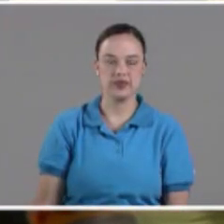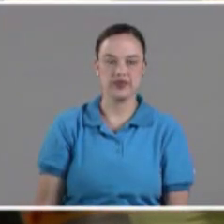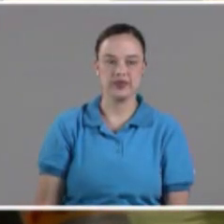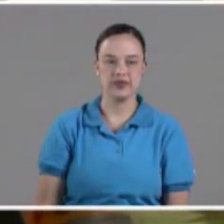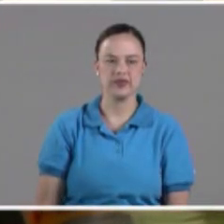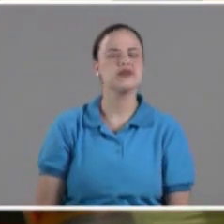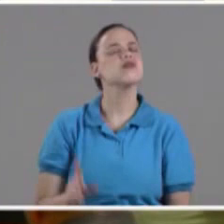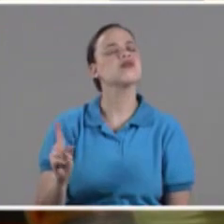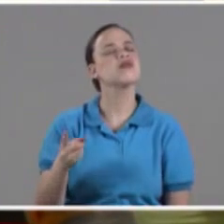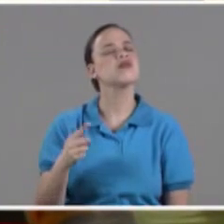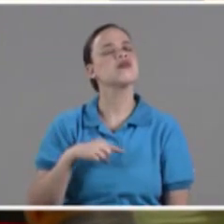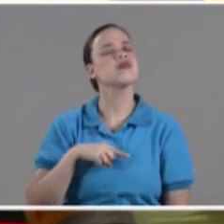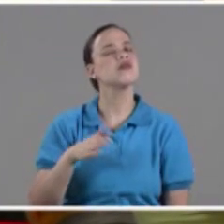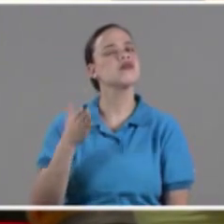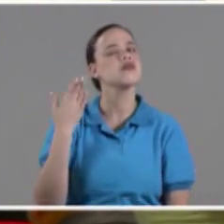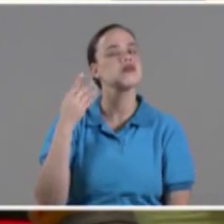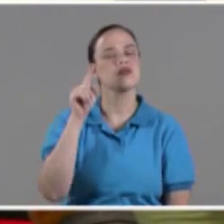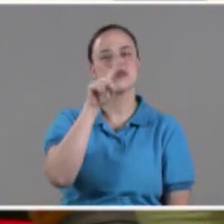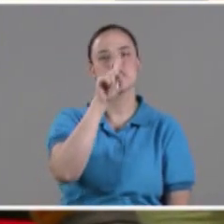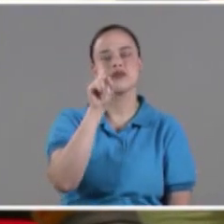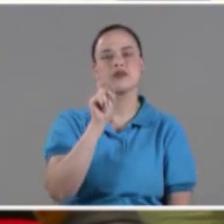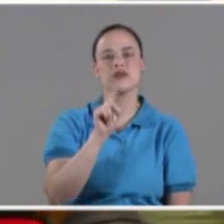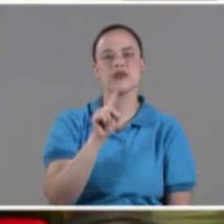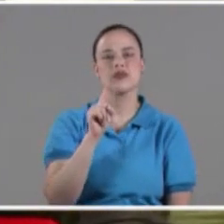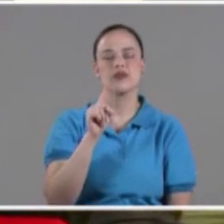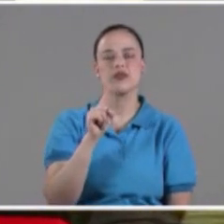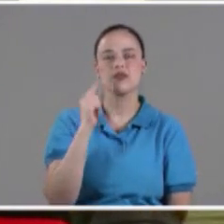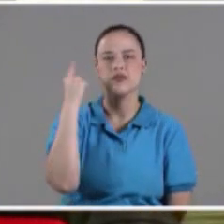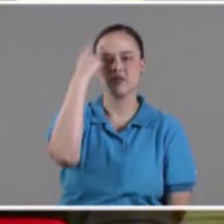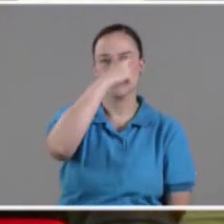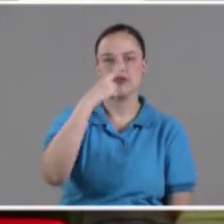quién era Saúl